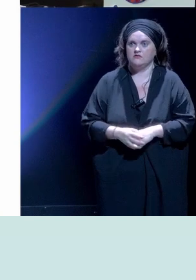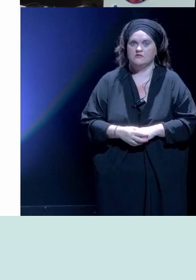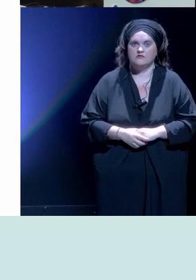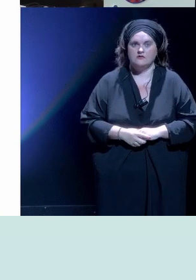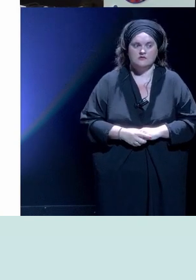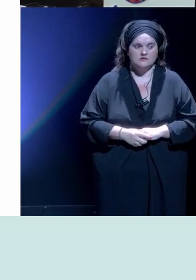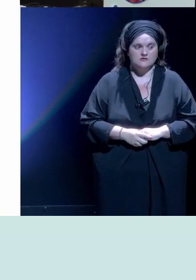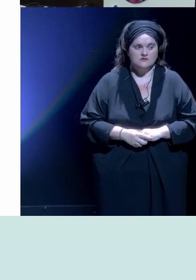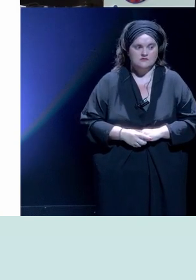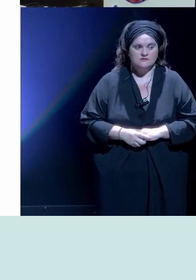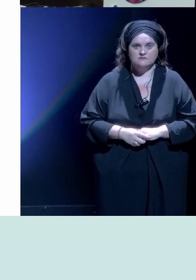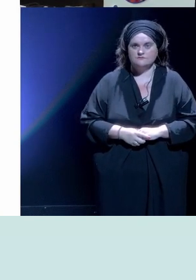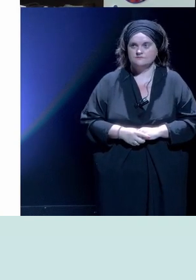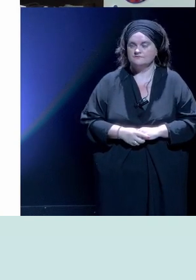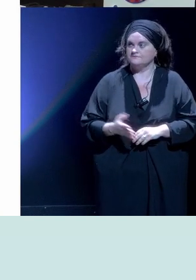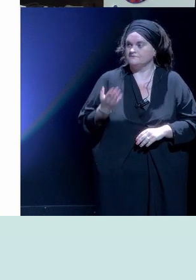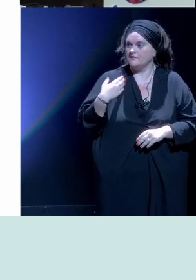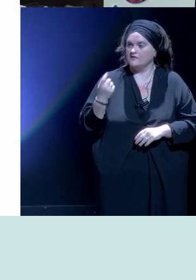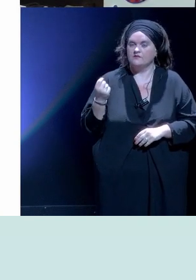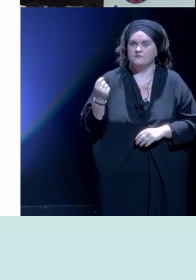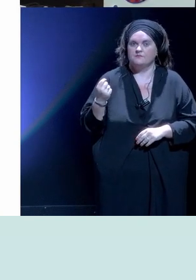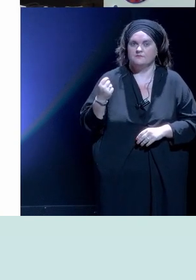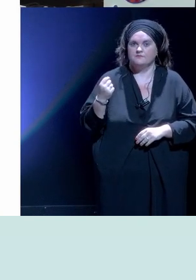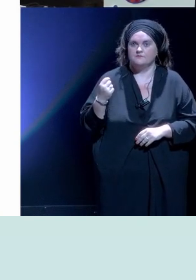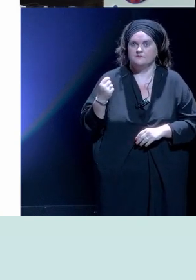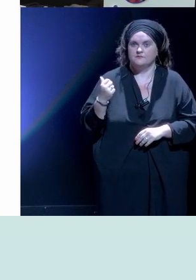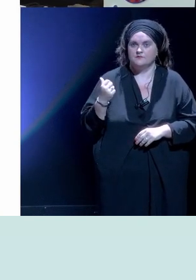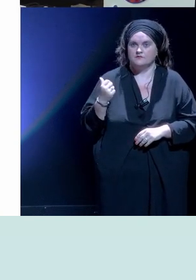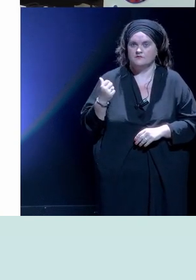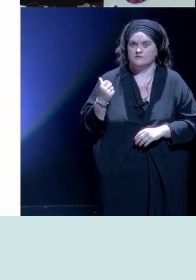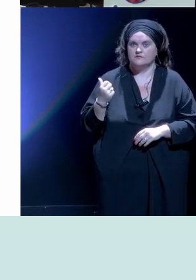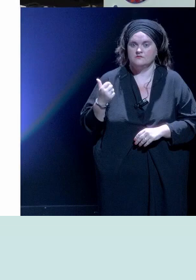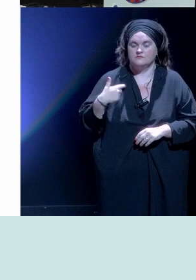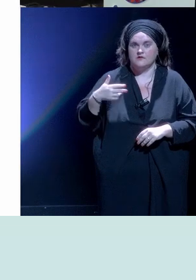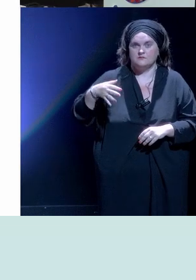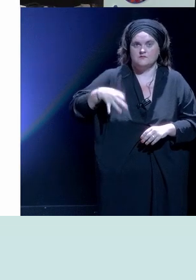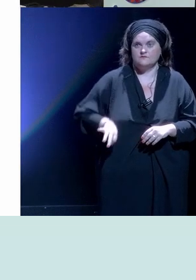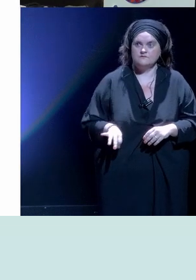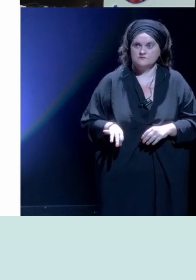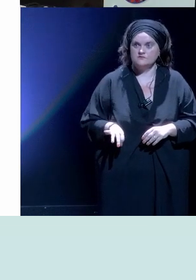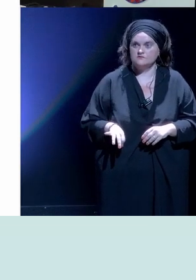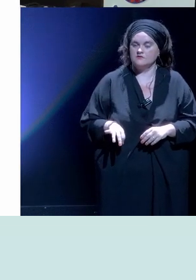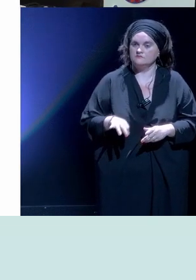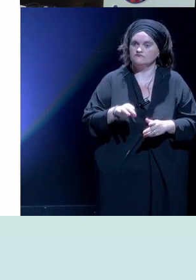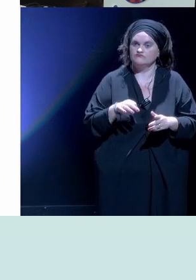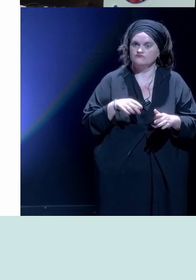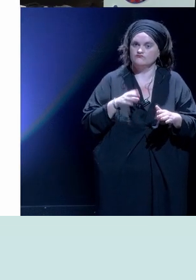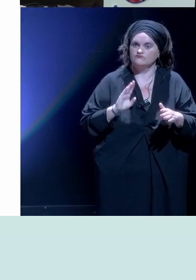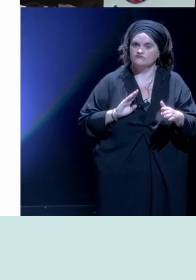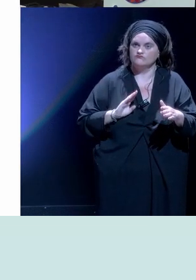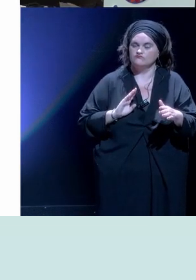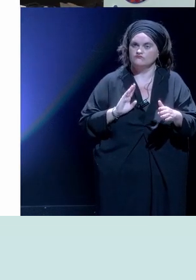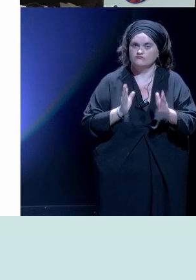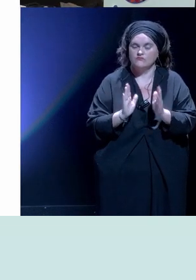Últimamente, hace poco, realicé una intervención para profesionales y en ella me dijeron que, bueno, nuestro